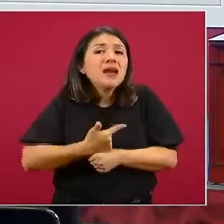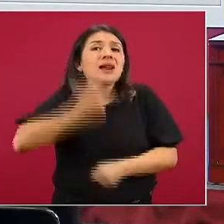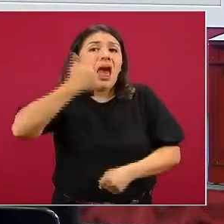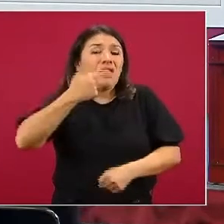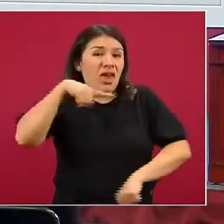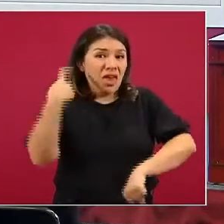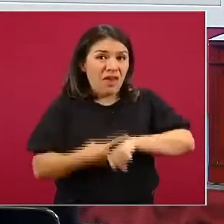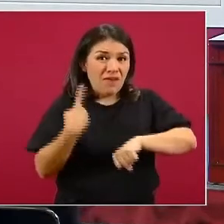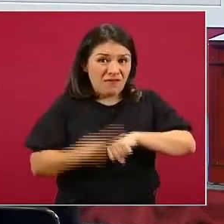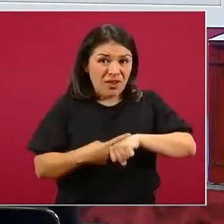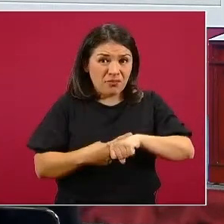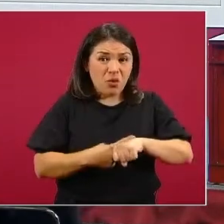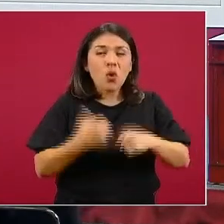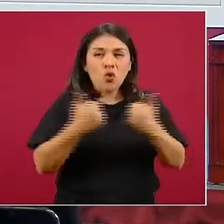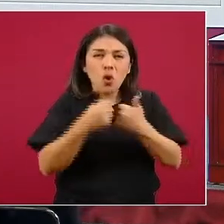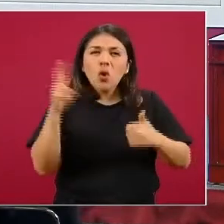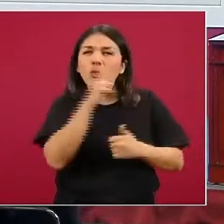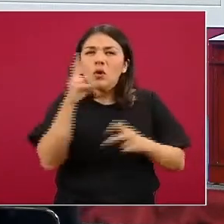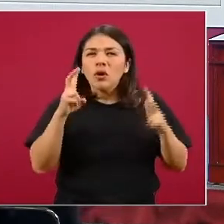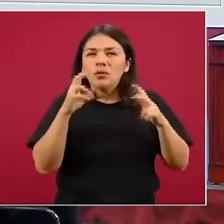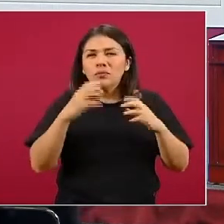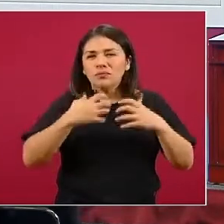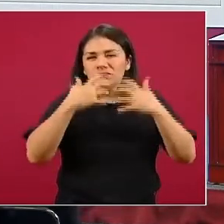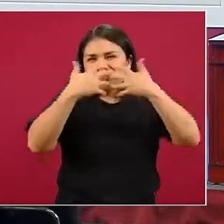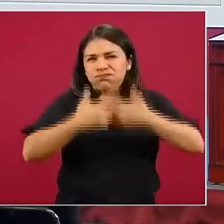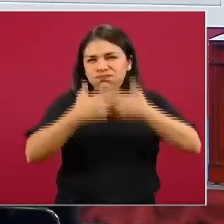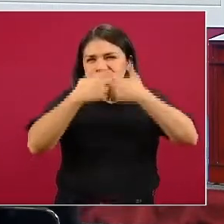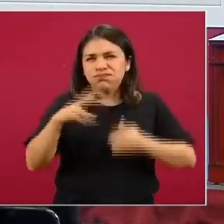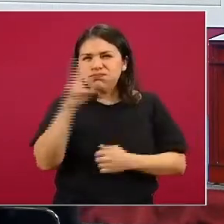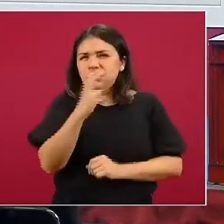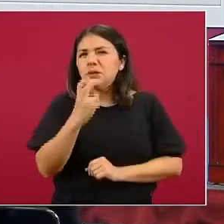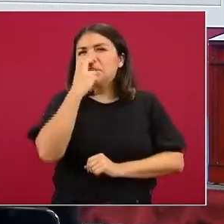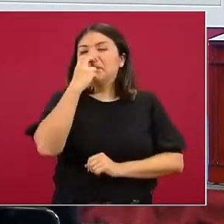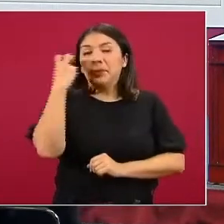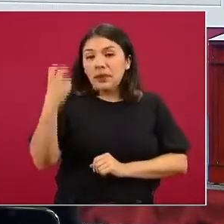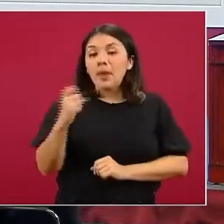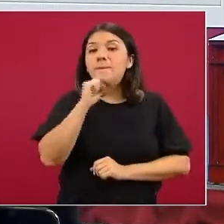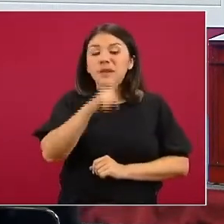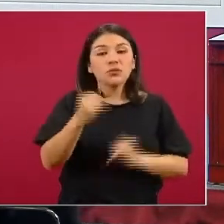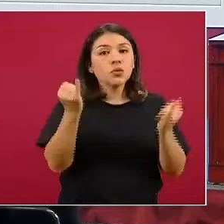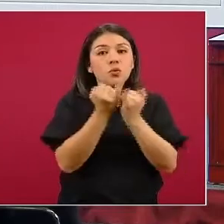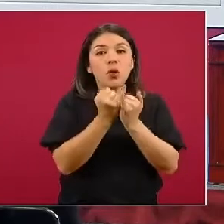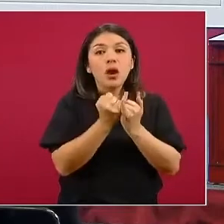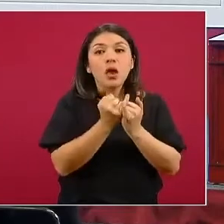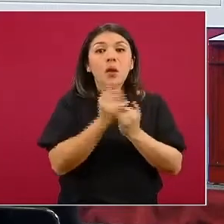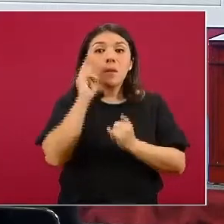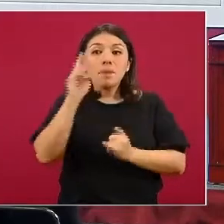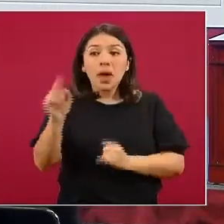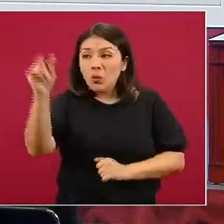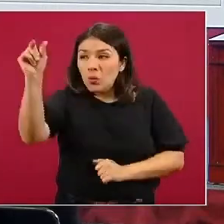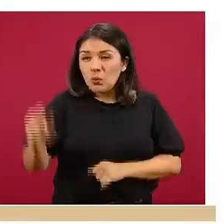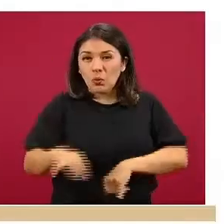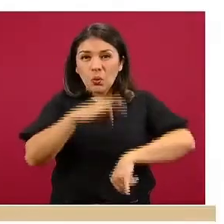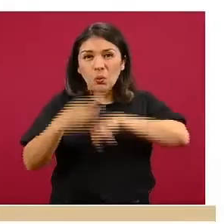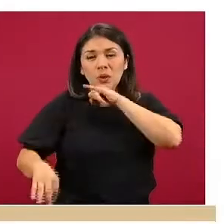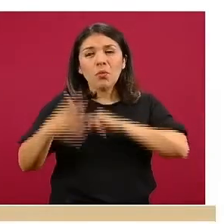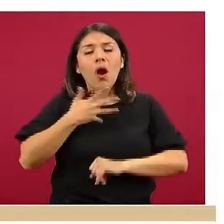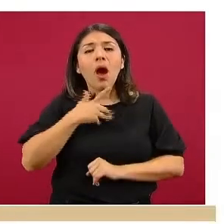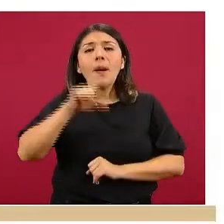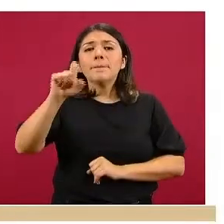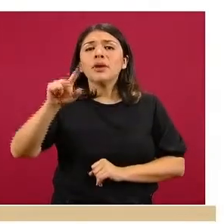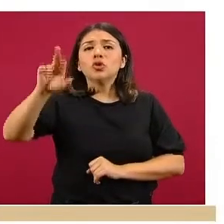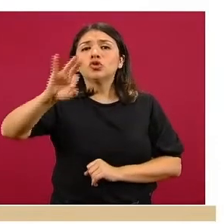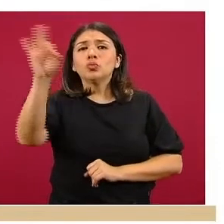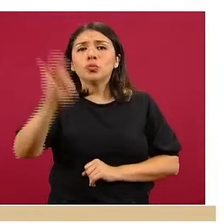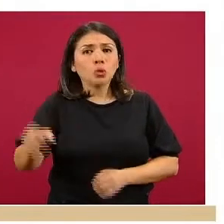críticamente enfermas, las camas con ventilador, esta es la misma idea. En la columna del lado derecho tenemos 28% de ocupación,